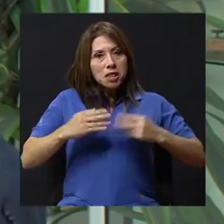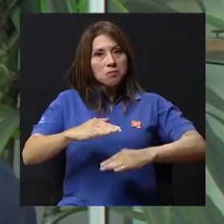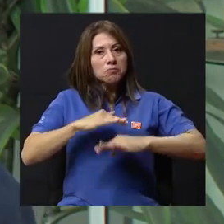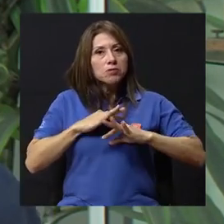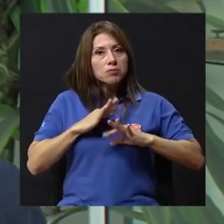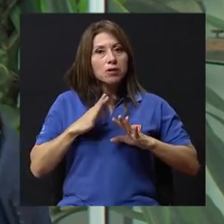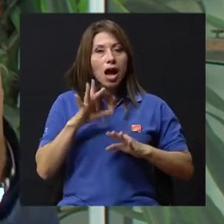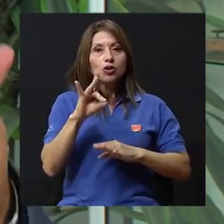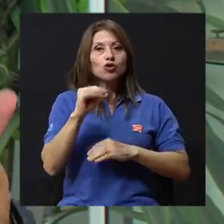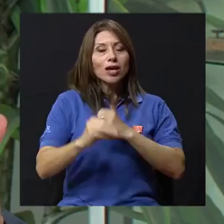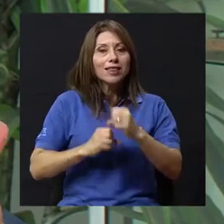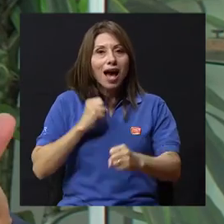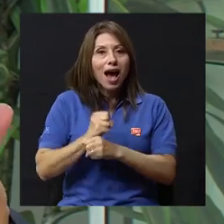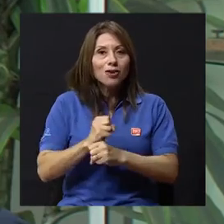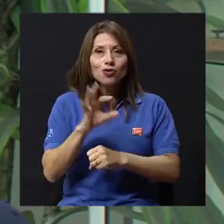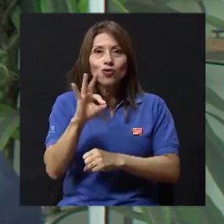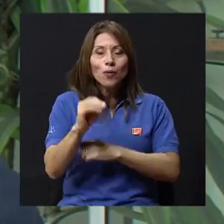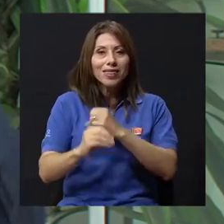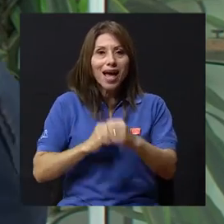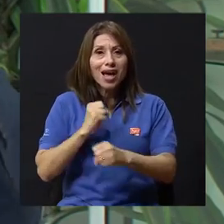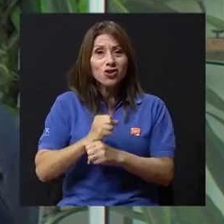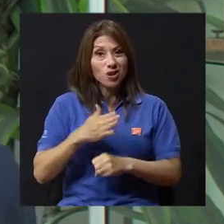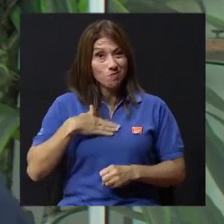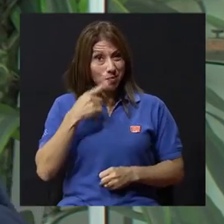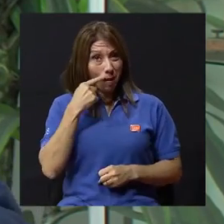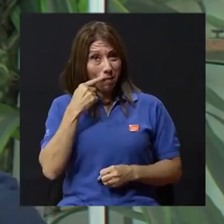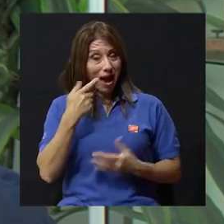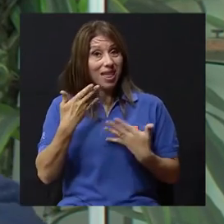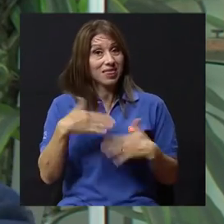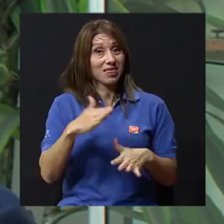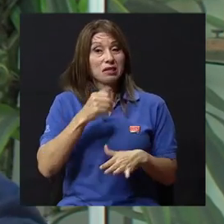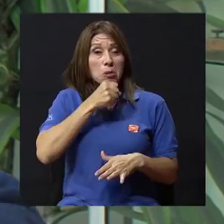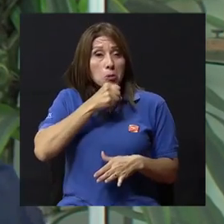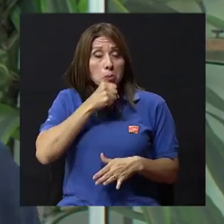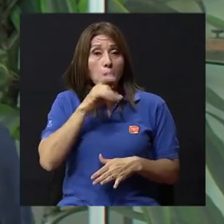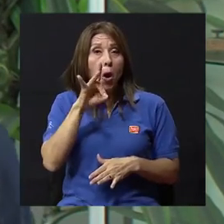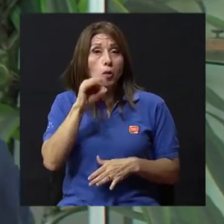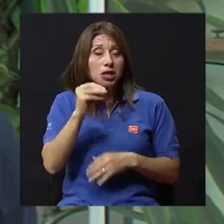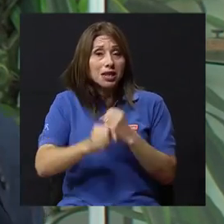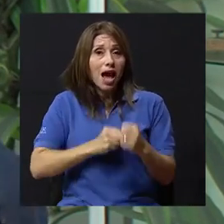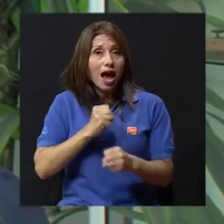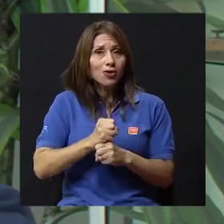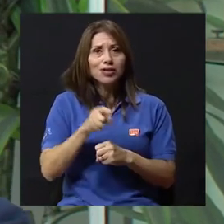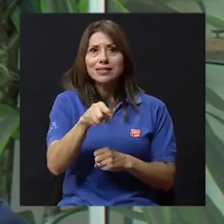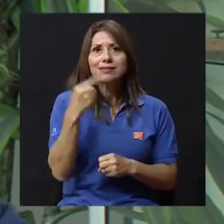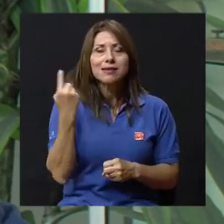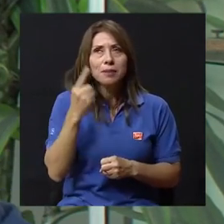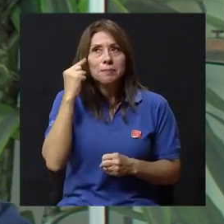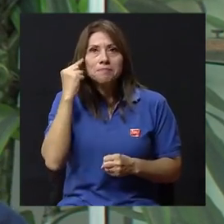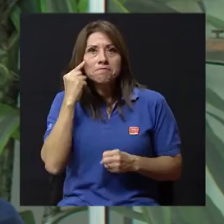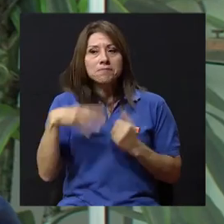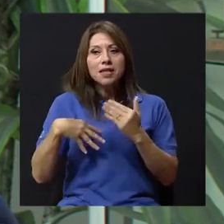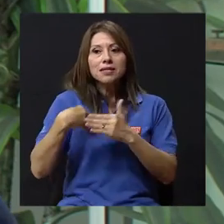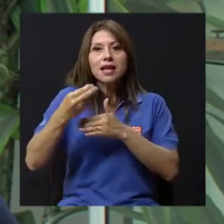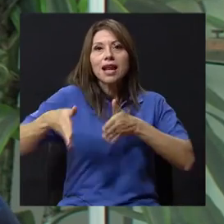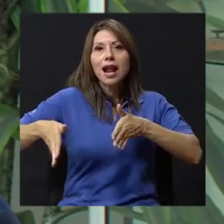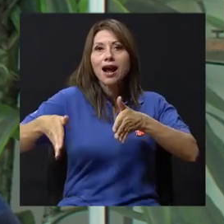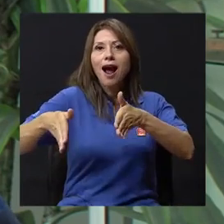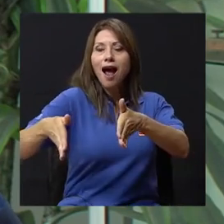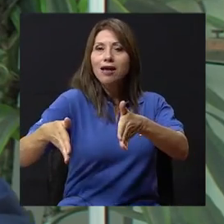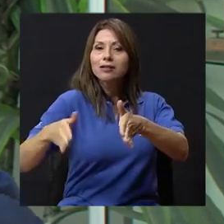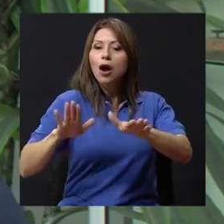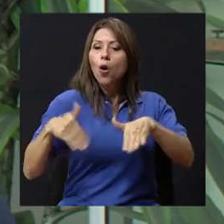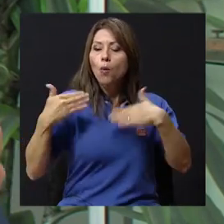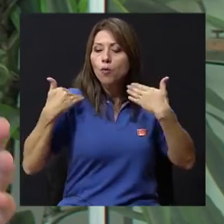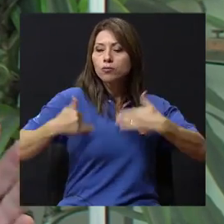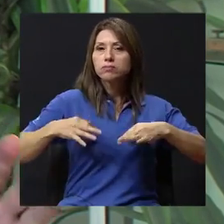Mi papá a los 80 y pico se preocupaba por cómo salía a la calle bien vestido y cómo salía bien oloroso y tenía colección de